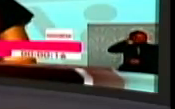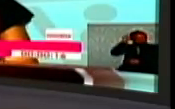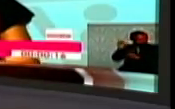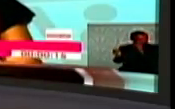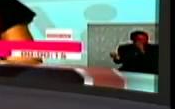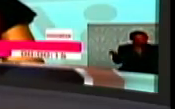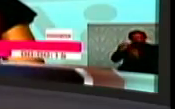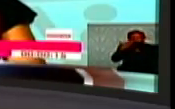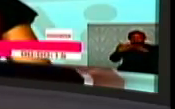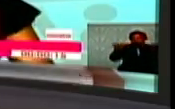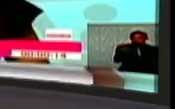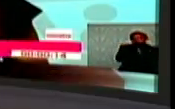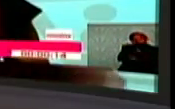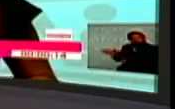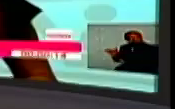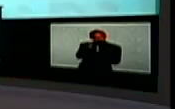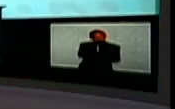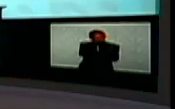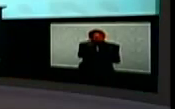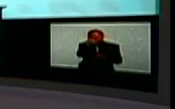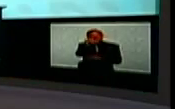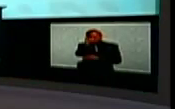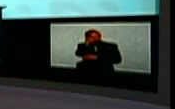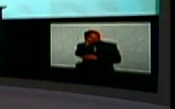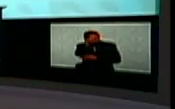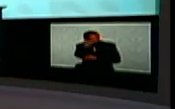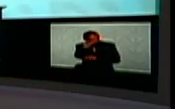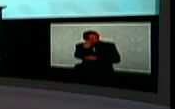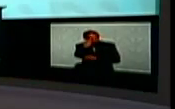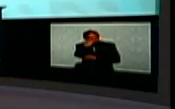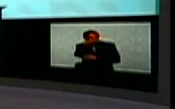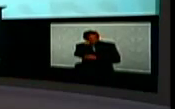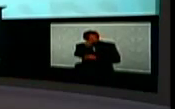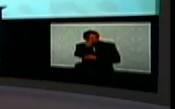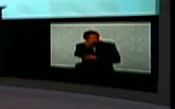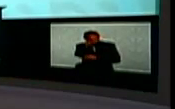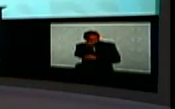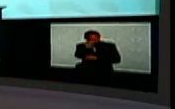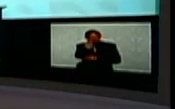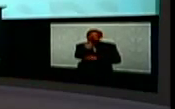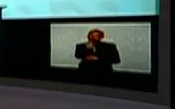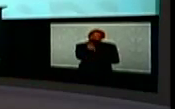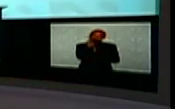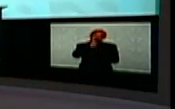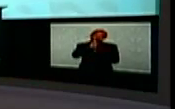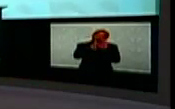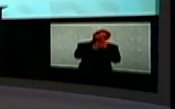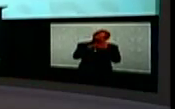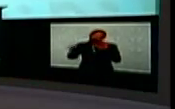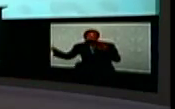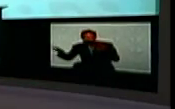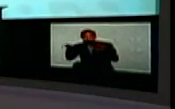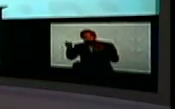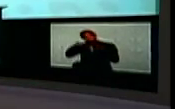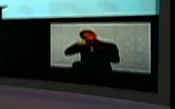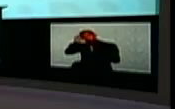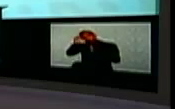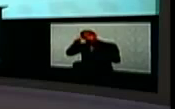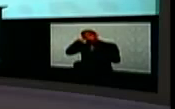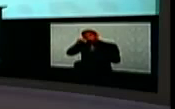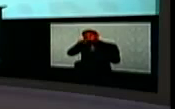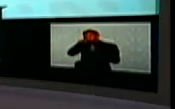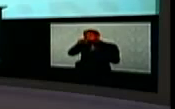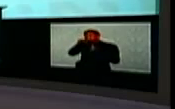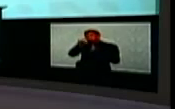los que estaban ahí, la señora iba muy bien vestida, muy elegante, doña Laida, la conductora también. Los demás, pues ahí un poquito a tratar de